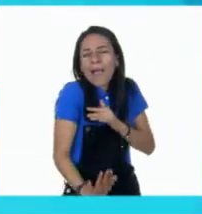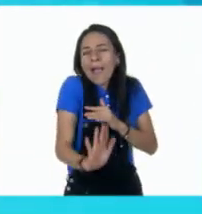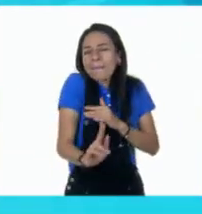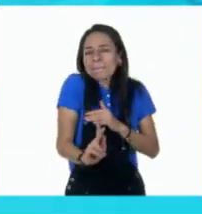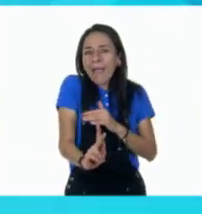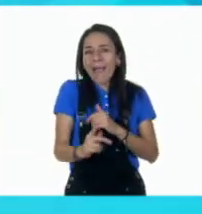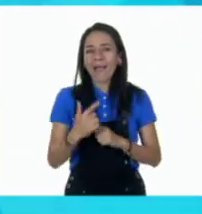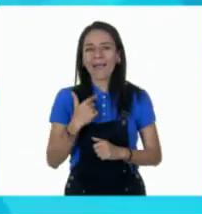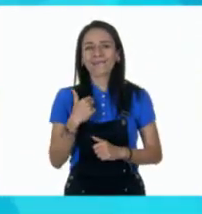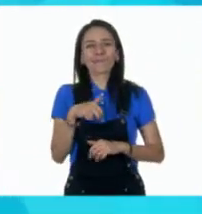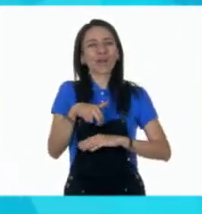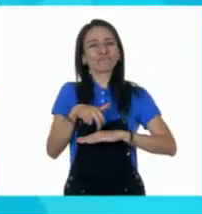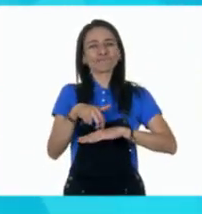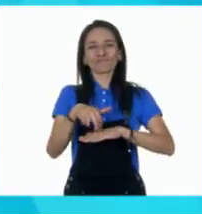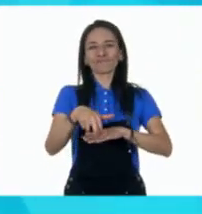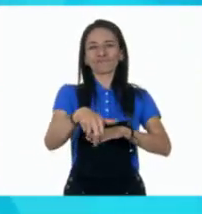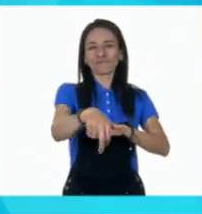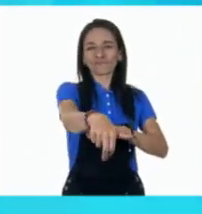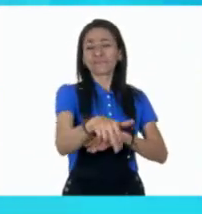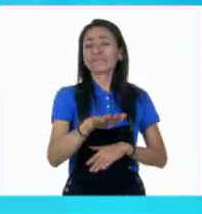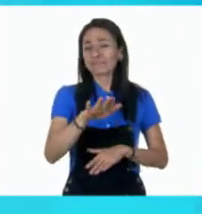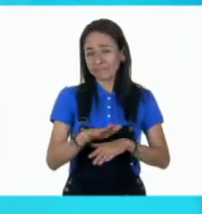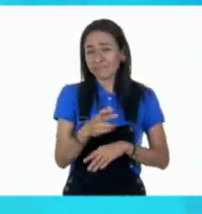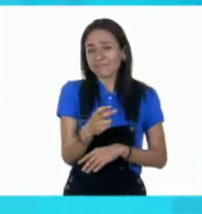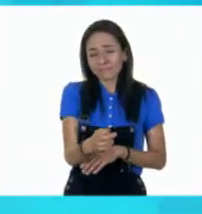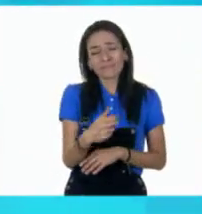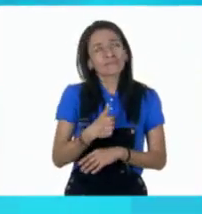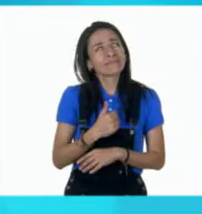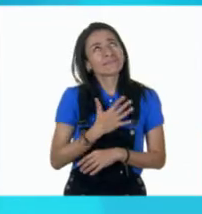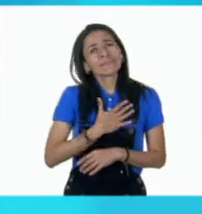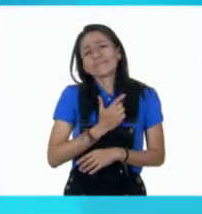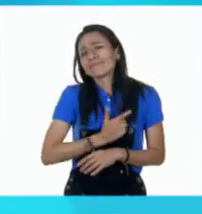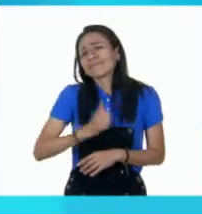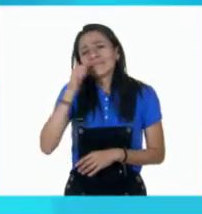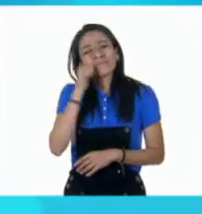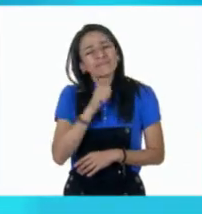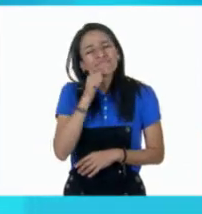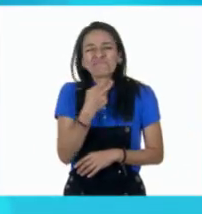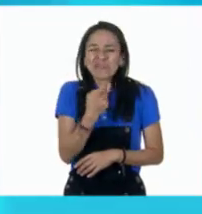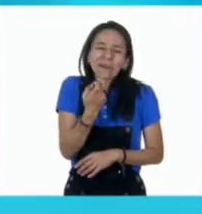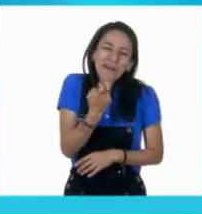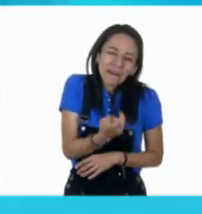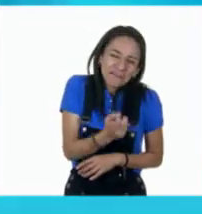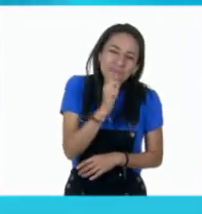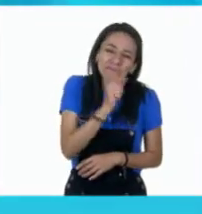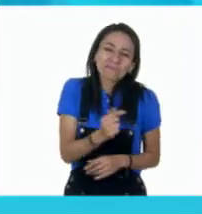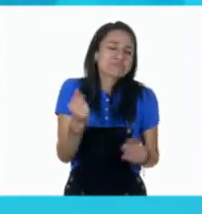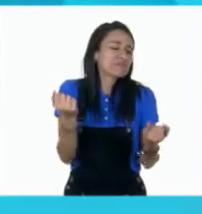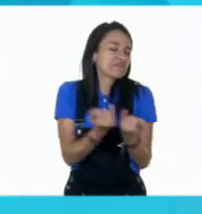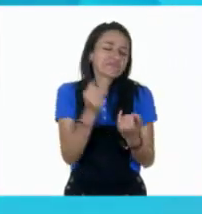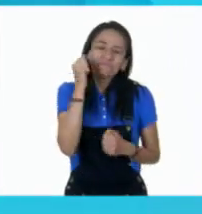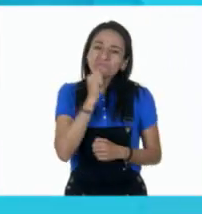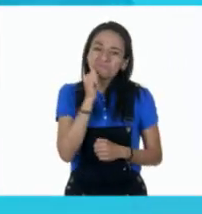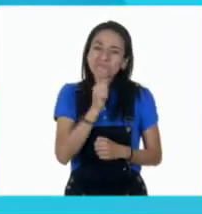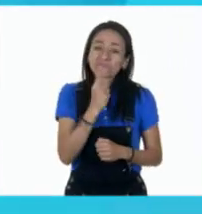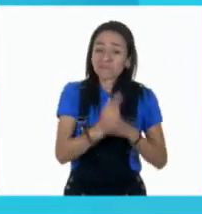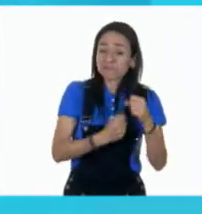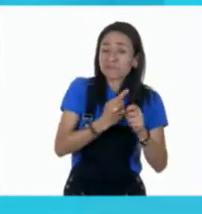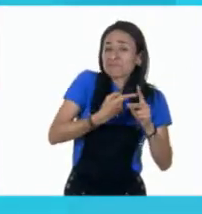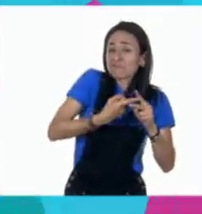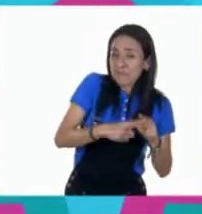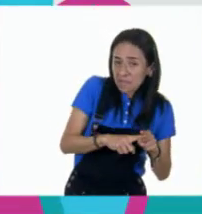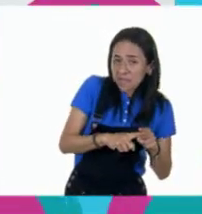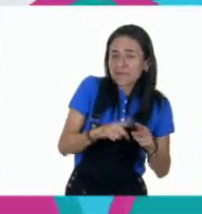siempre estuvieran así, pero eso solo pasa casi al inicio del año, cuando hace calor. Después ya no